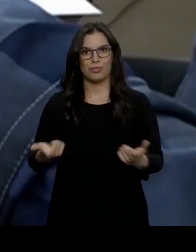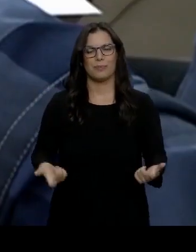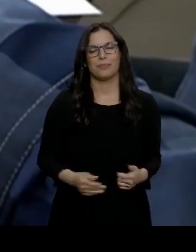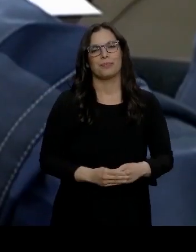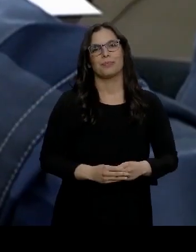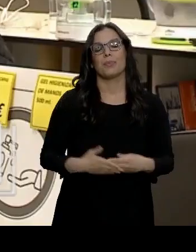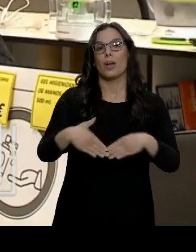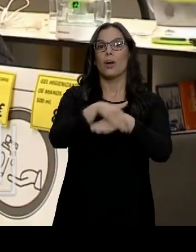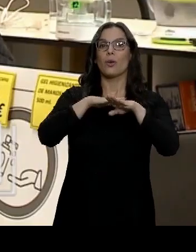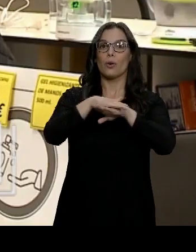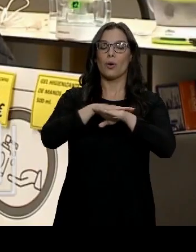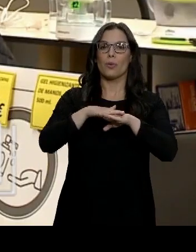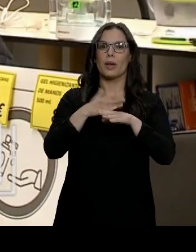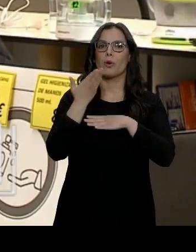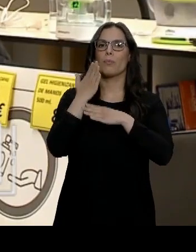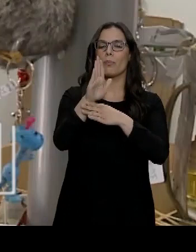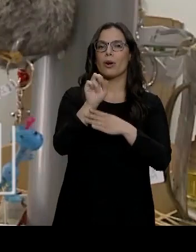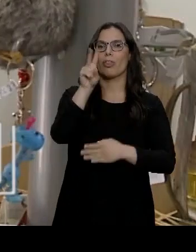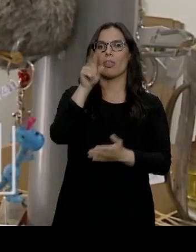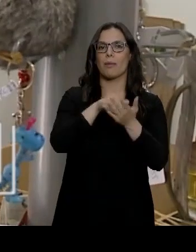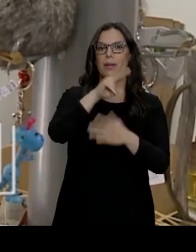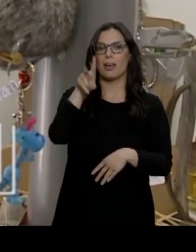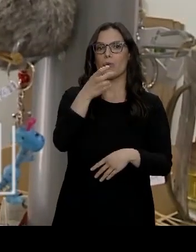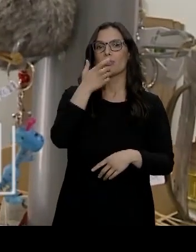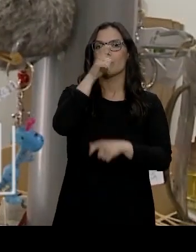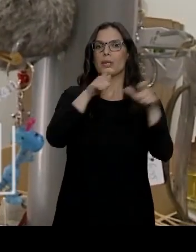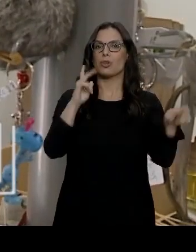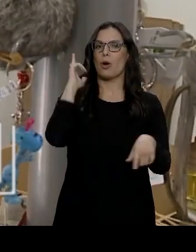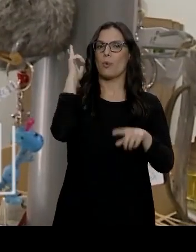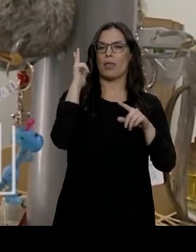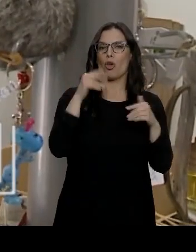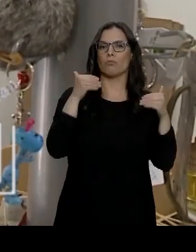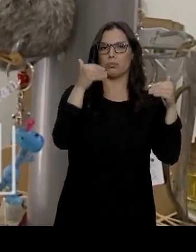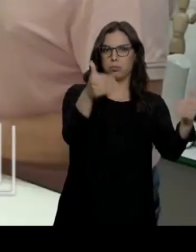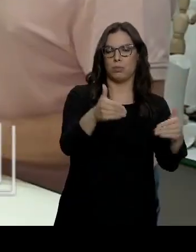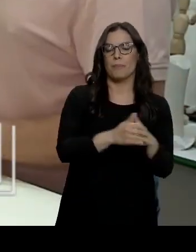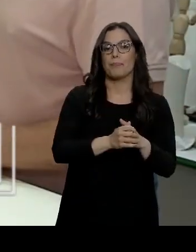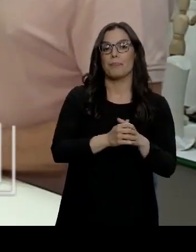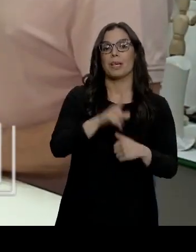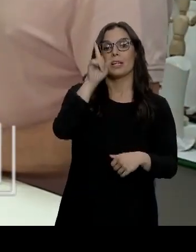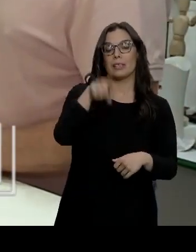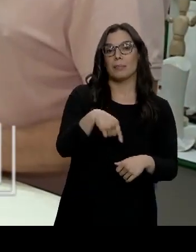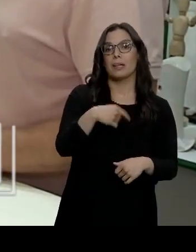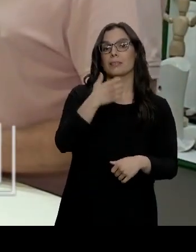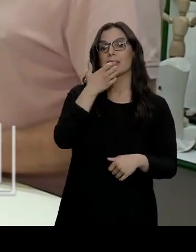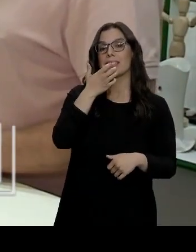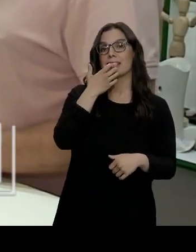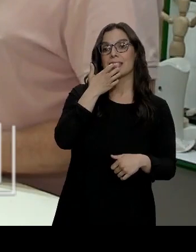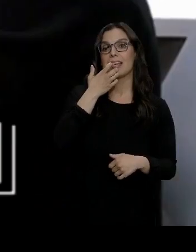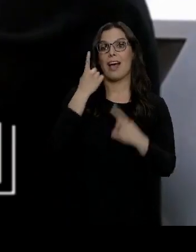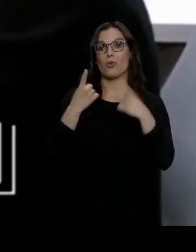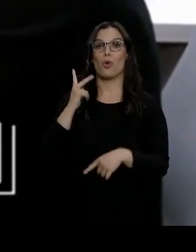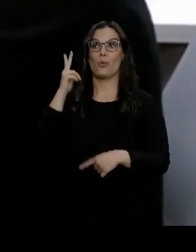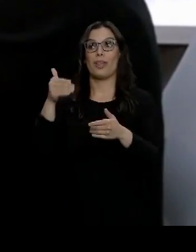El Gobierno propone dar 12.000 euros a los trabajadores que retrasen su jubilación. Al mismo tiempo, quiere reducir la pensión a